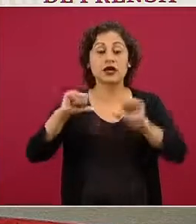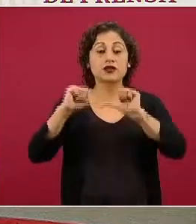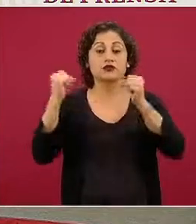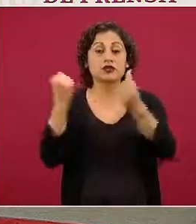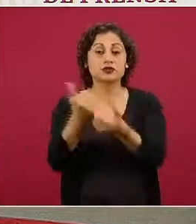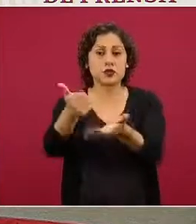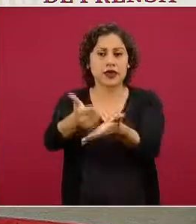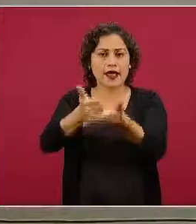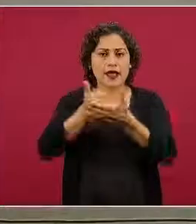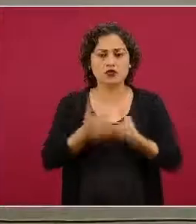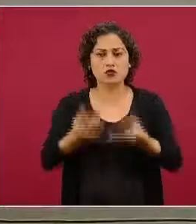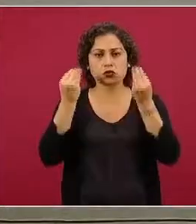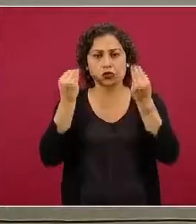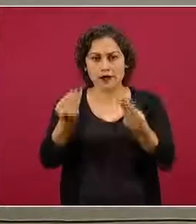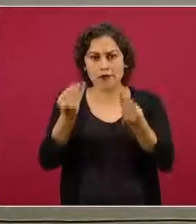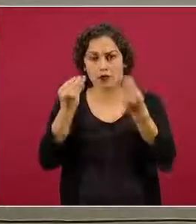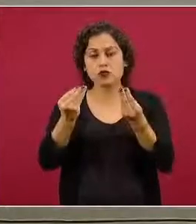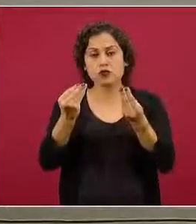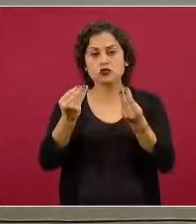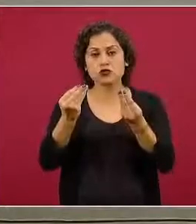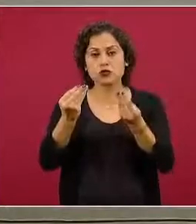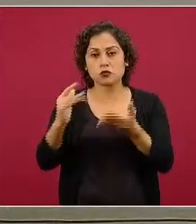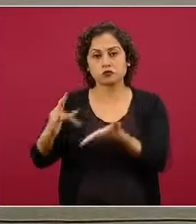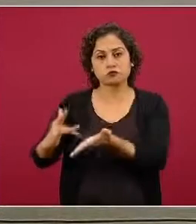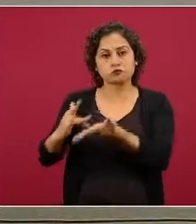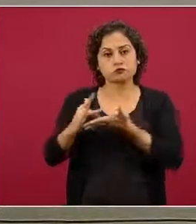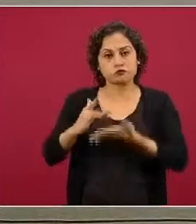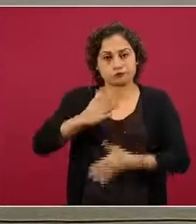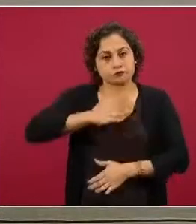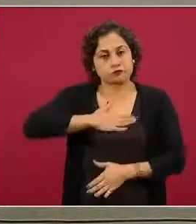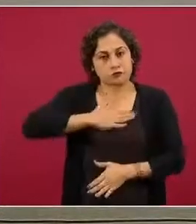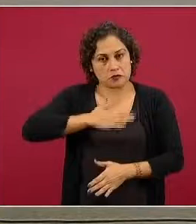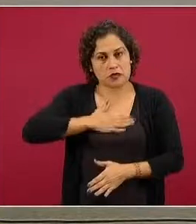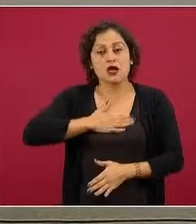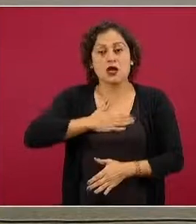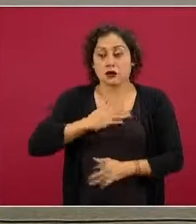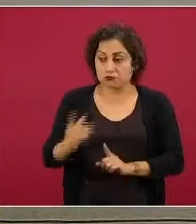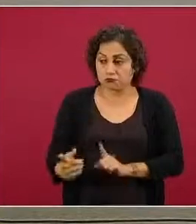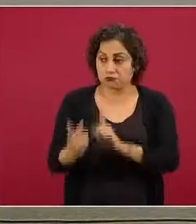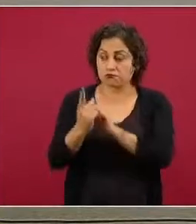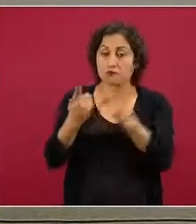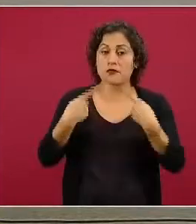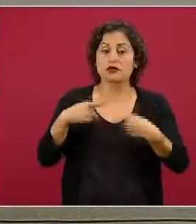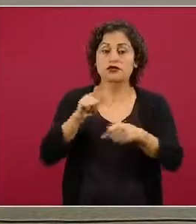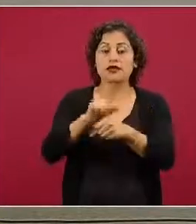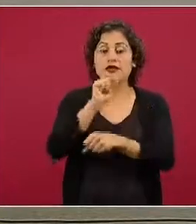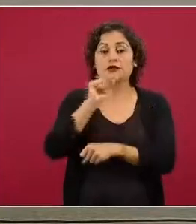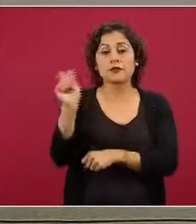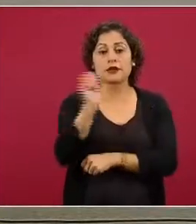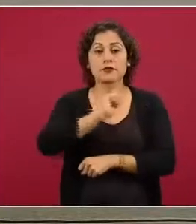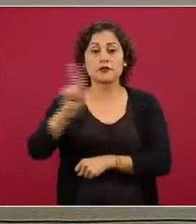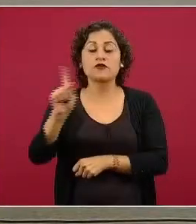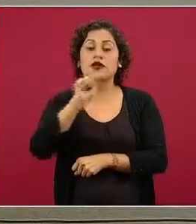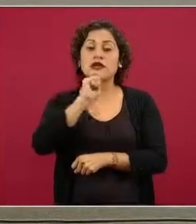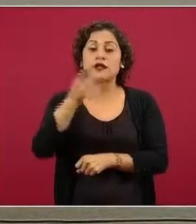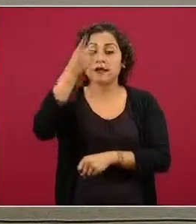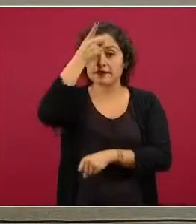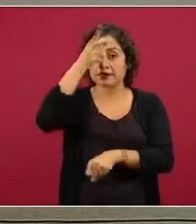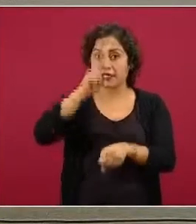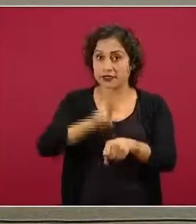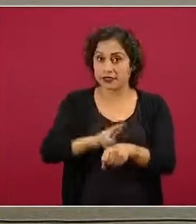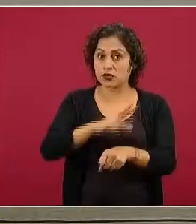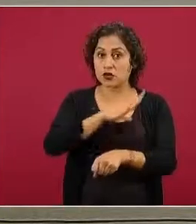y apoyo para mí personal y profesionalmente y para la Dirección General de Promoción de la